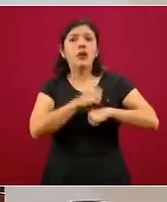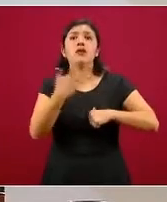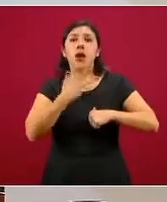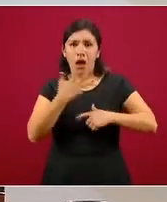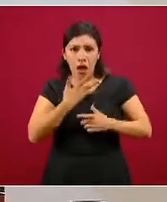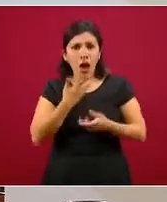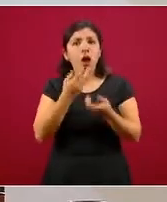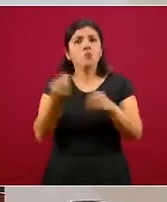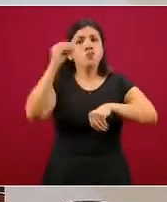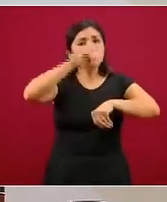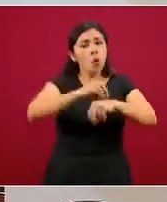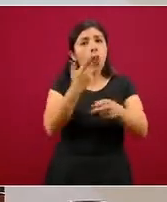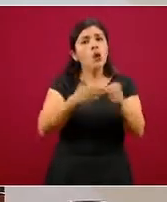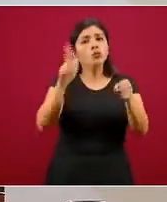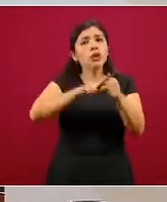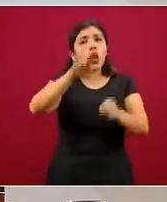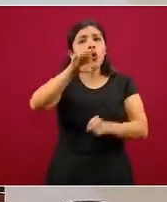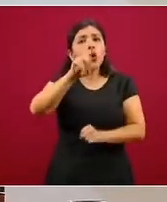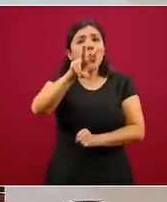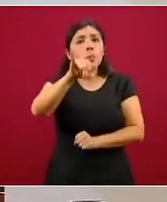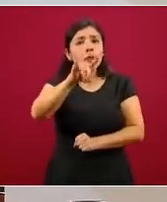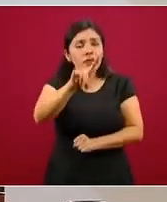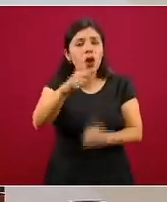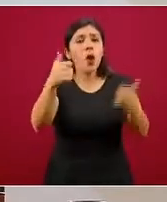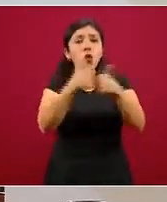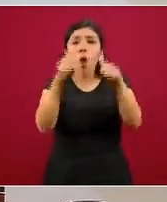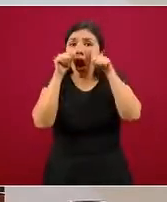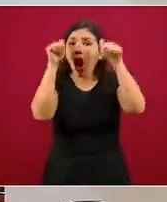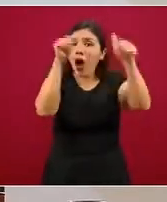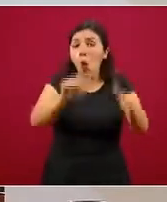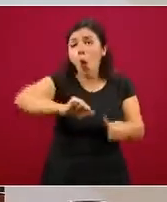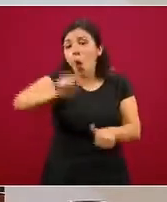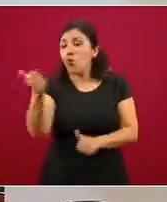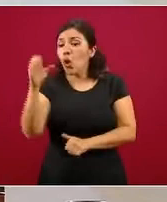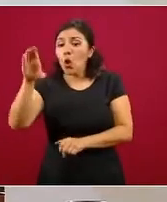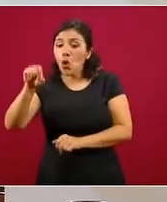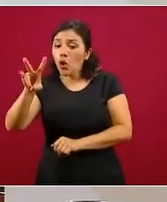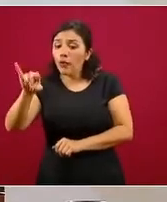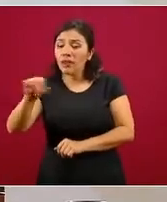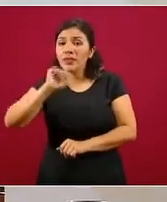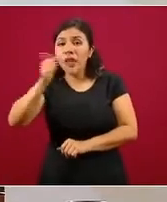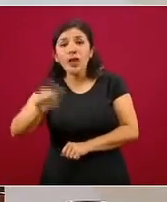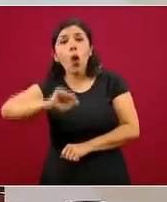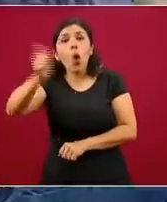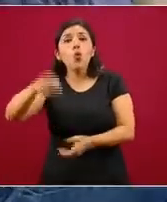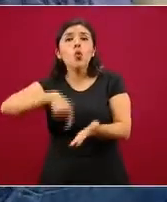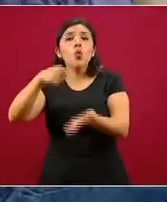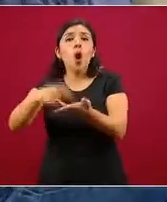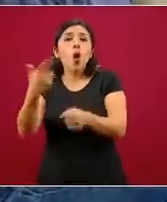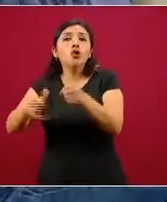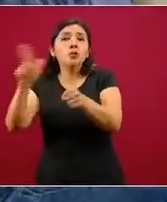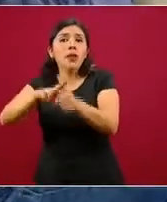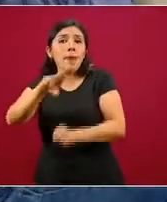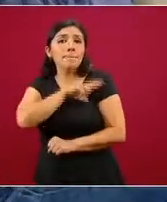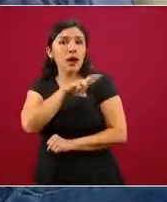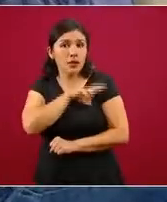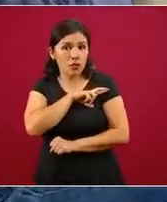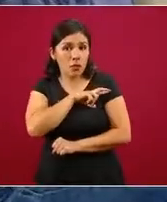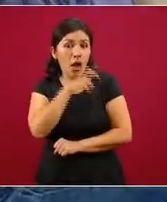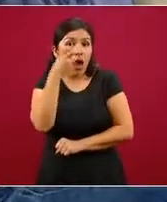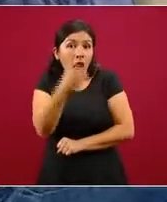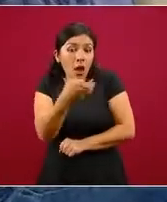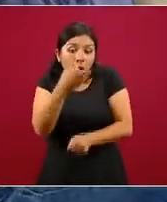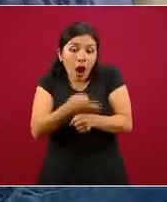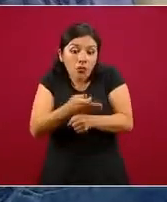dispusieron hospitales COVID y concentraron la atención no COVID en otras unidades de salud. Entonces aquí uno de los elementos que puede